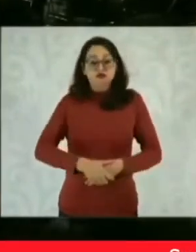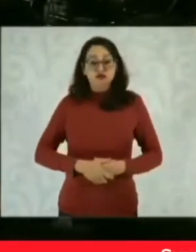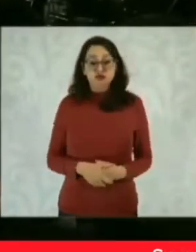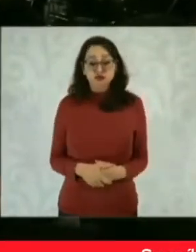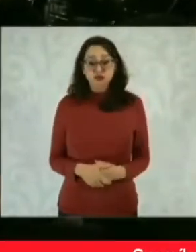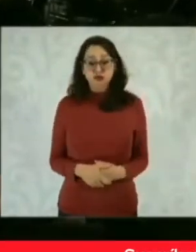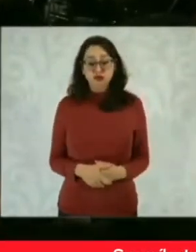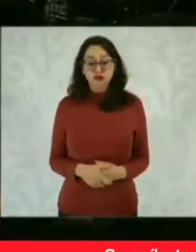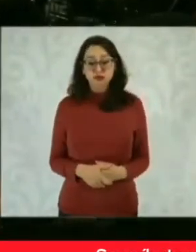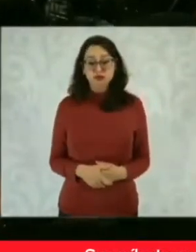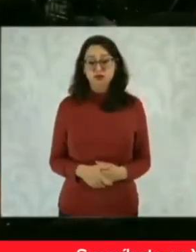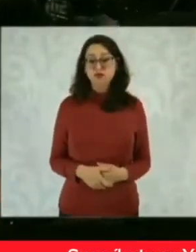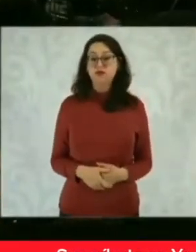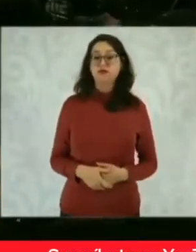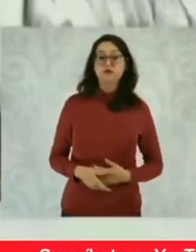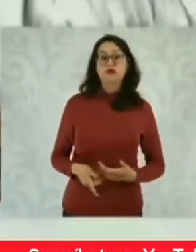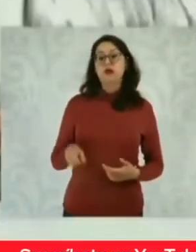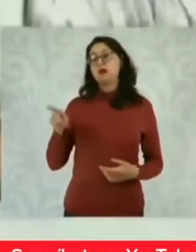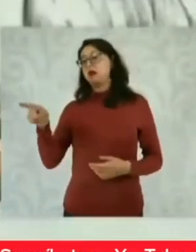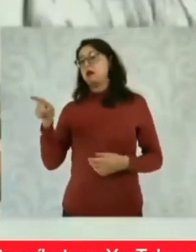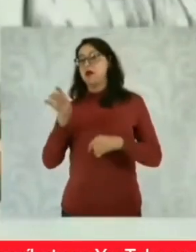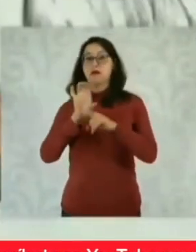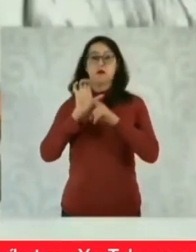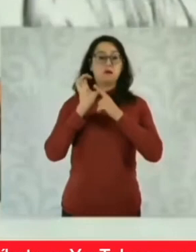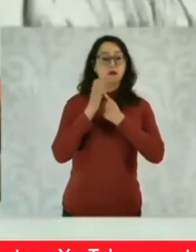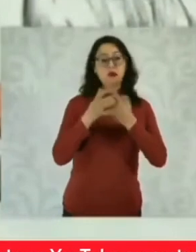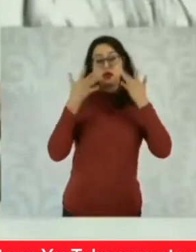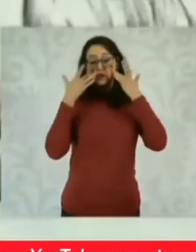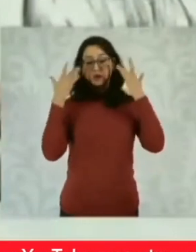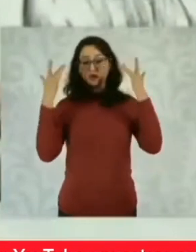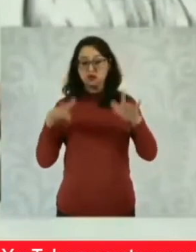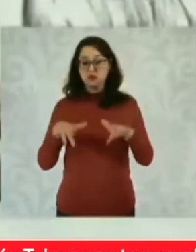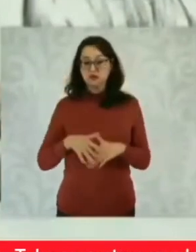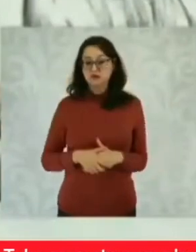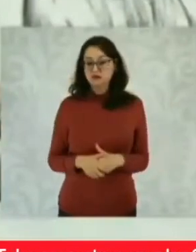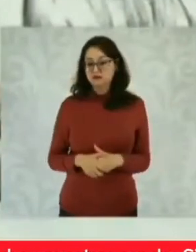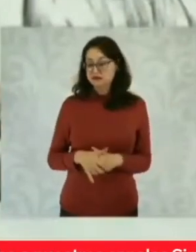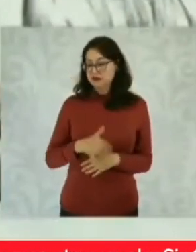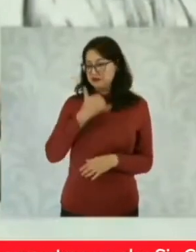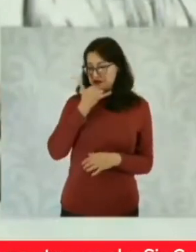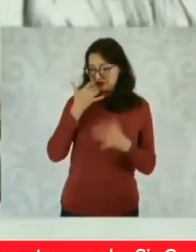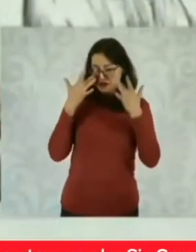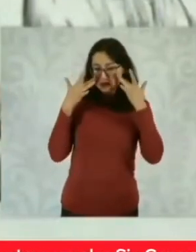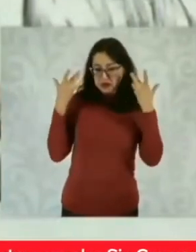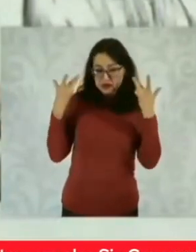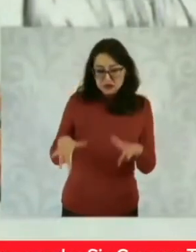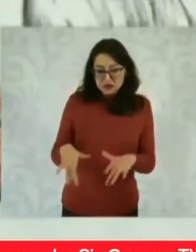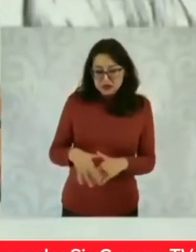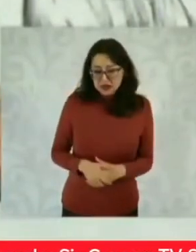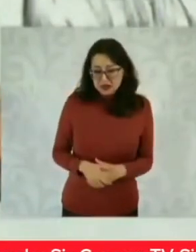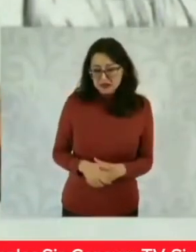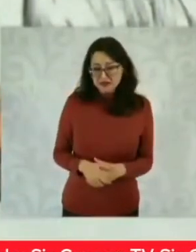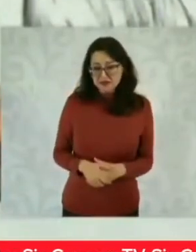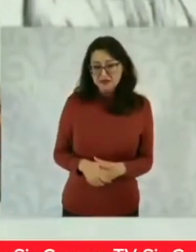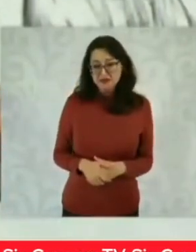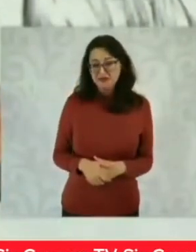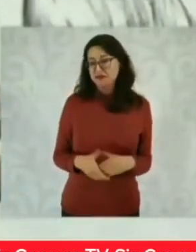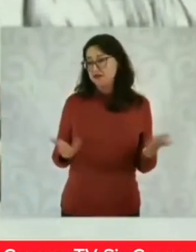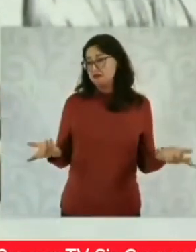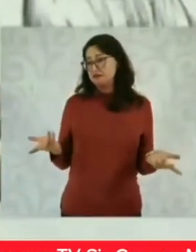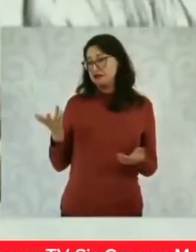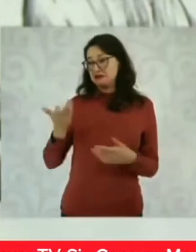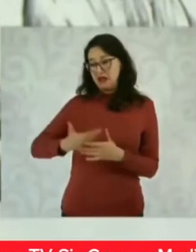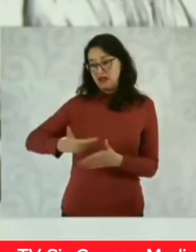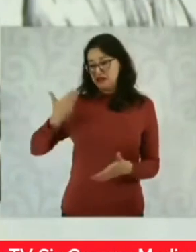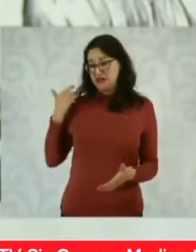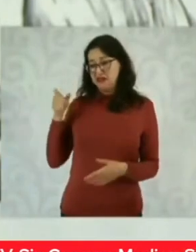porque lo ponen así como renuncian los... No, pues si ya no tenían trabajo, ya la Corte ya les había dicho